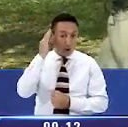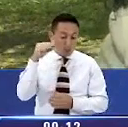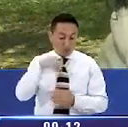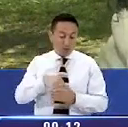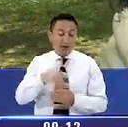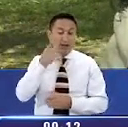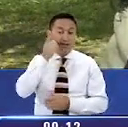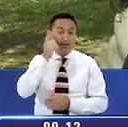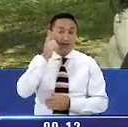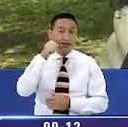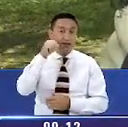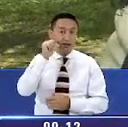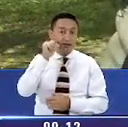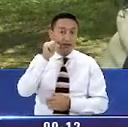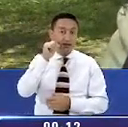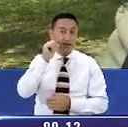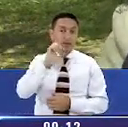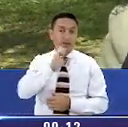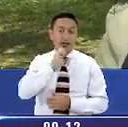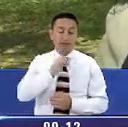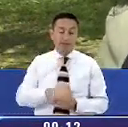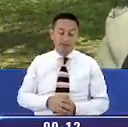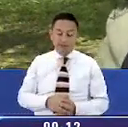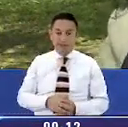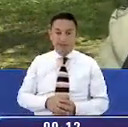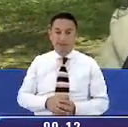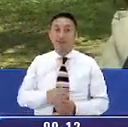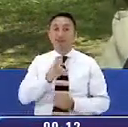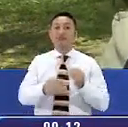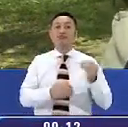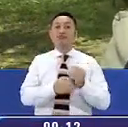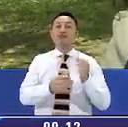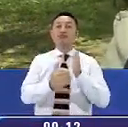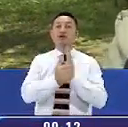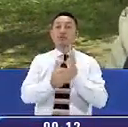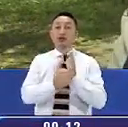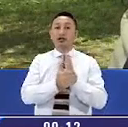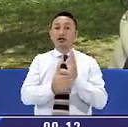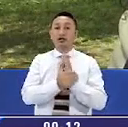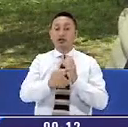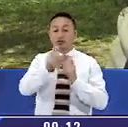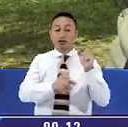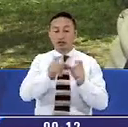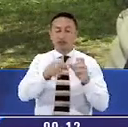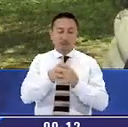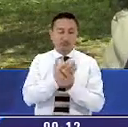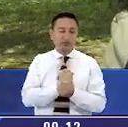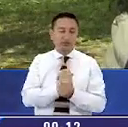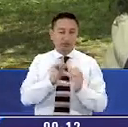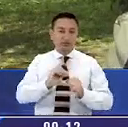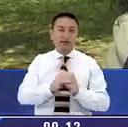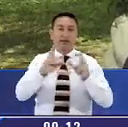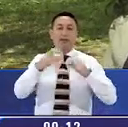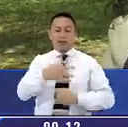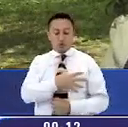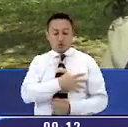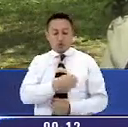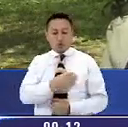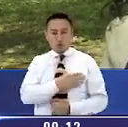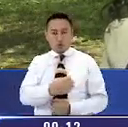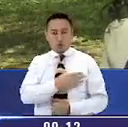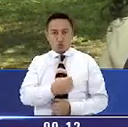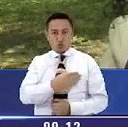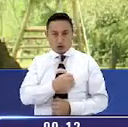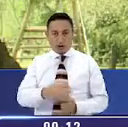Desayuno, almuerzo, se complementa con las capacitaciones recibidas en aprovechamiento de alimentos, en temas de lactancia materna exclusiva que